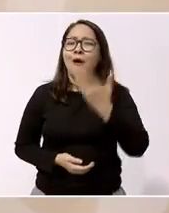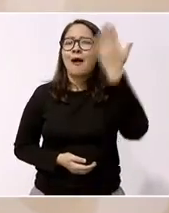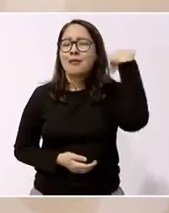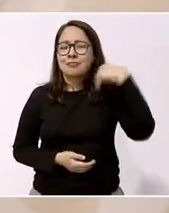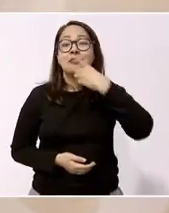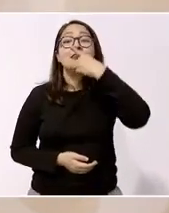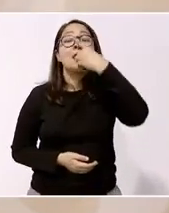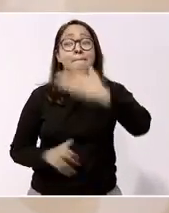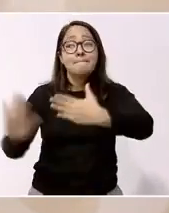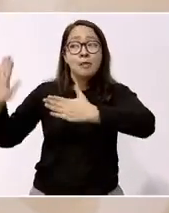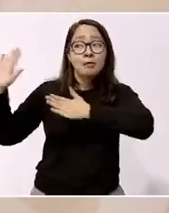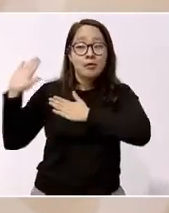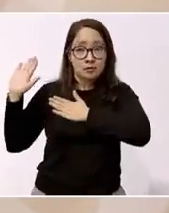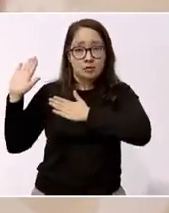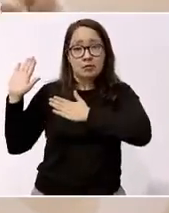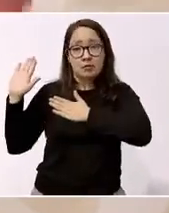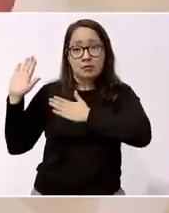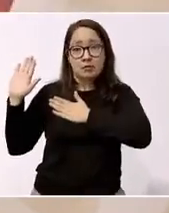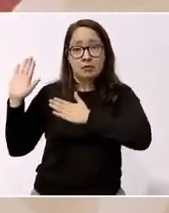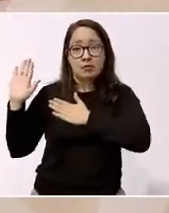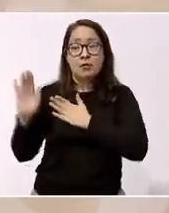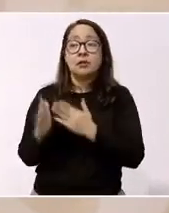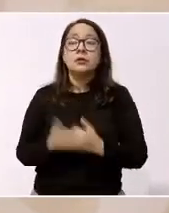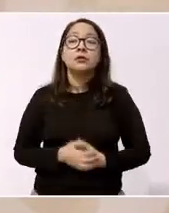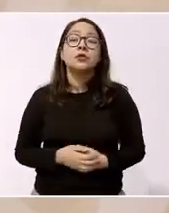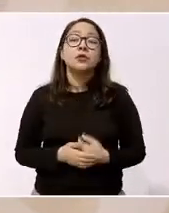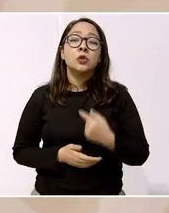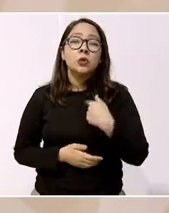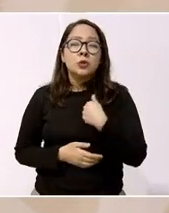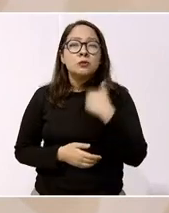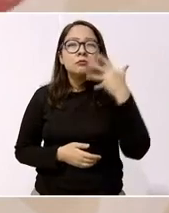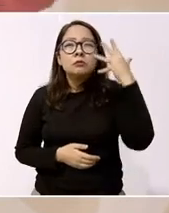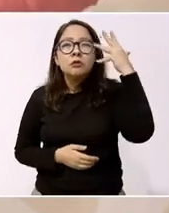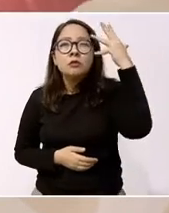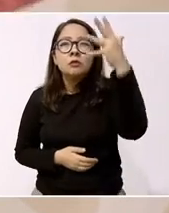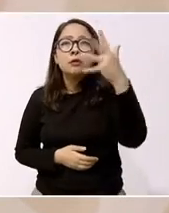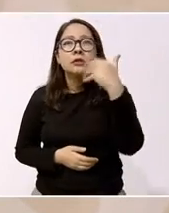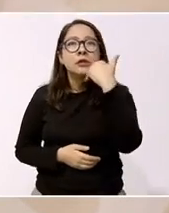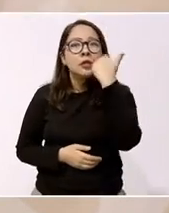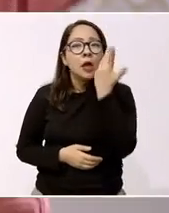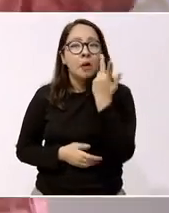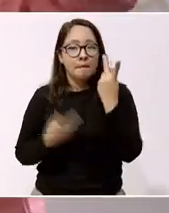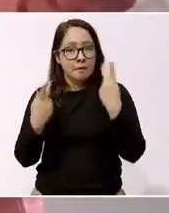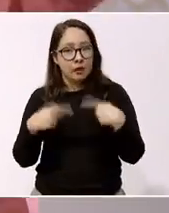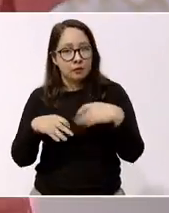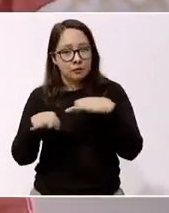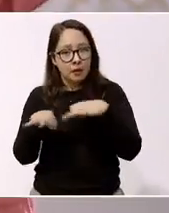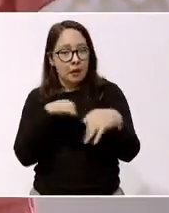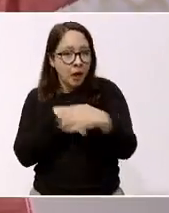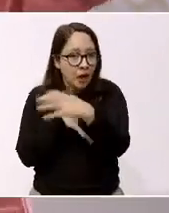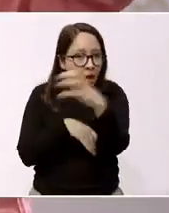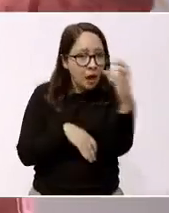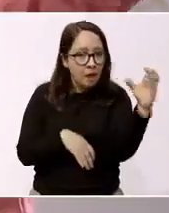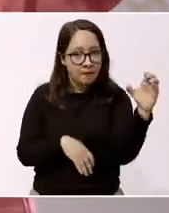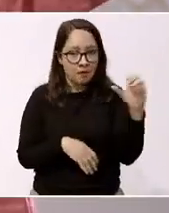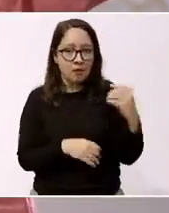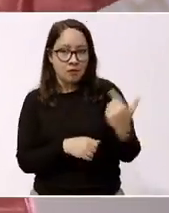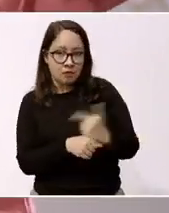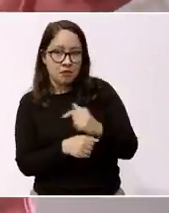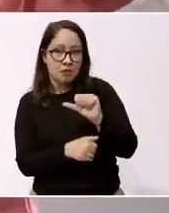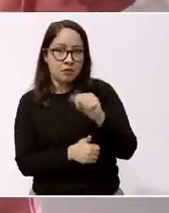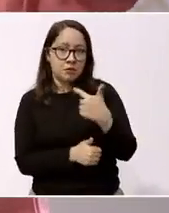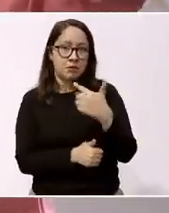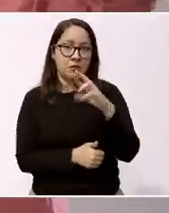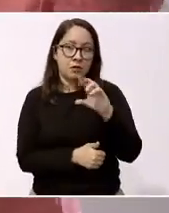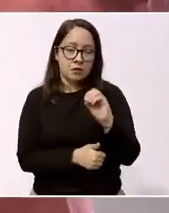campaña, dije, quiero que los agrónomos que ahora, porque